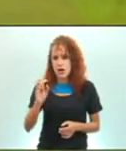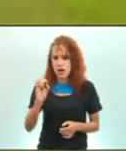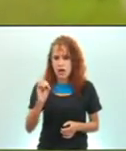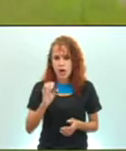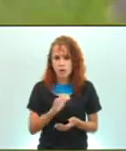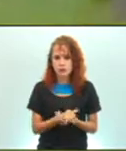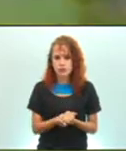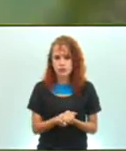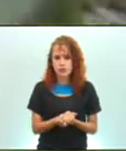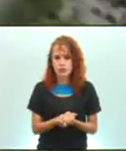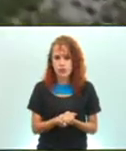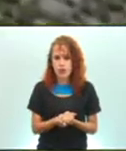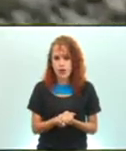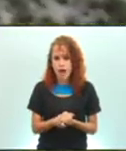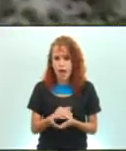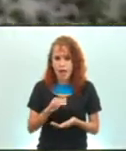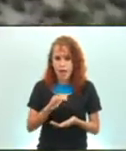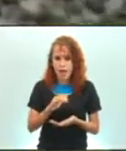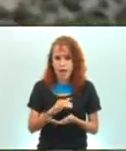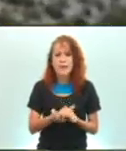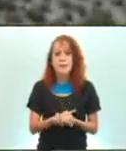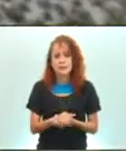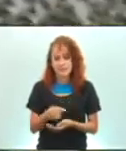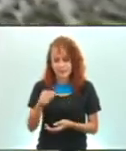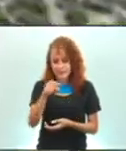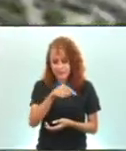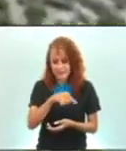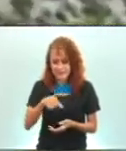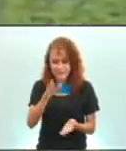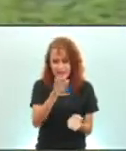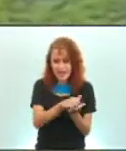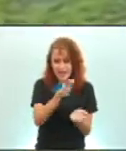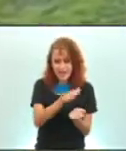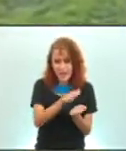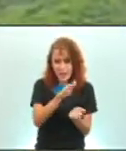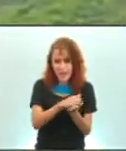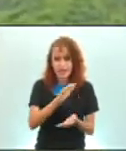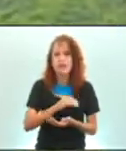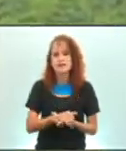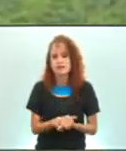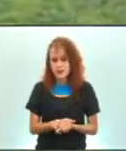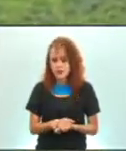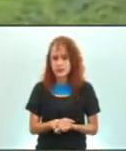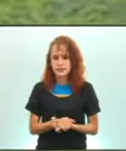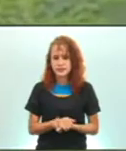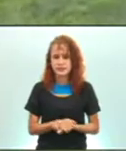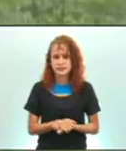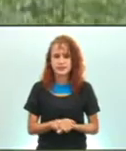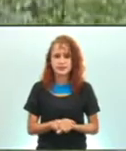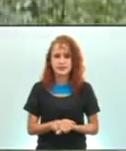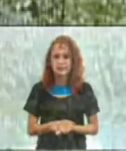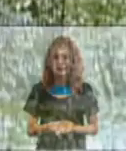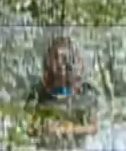baja, y la ciénaga de Zapata, que vería cómo el mar avanza por una parte significativa de su extensión.